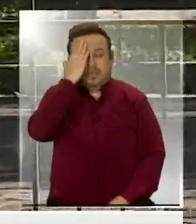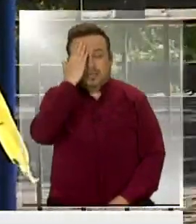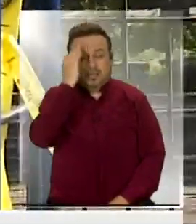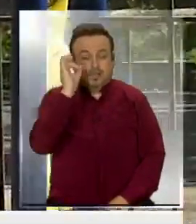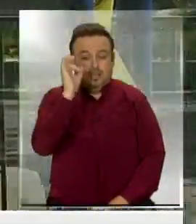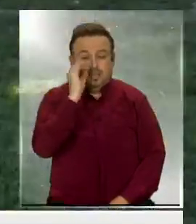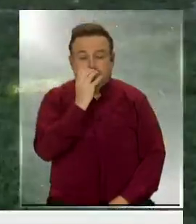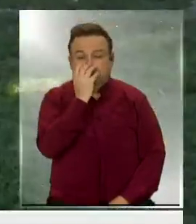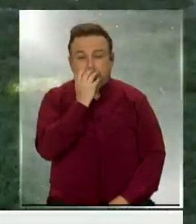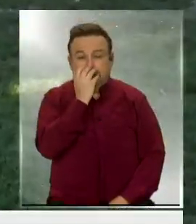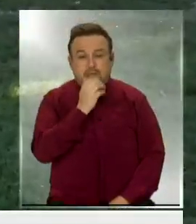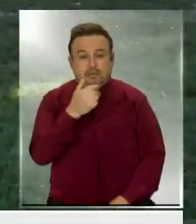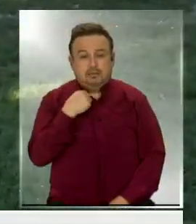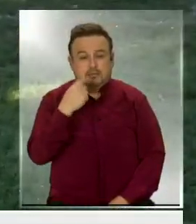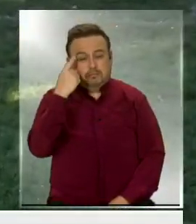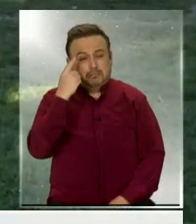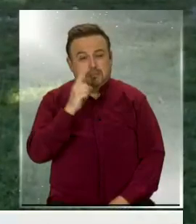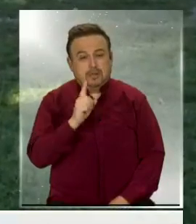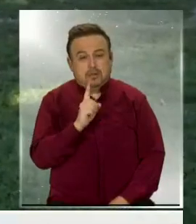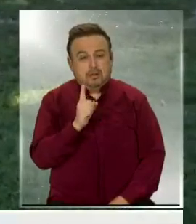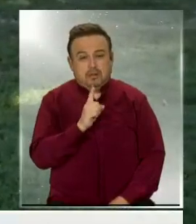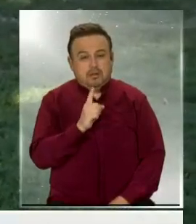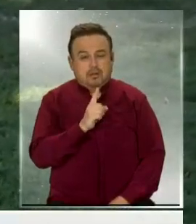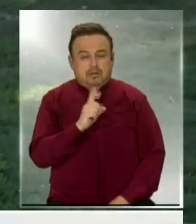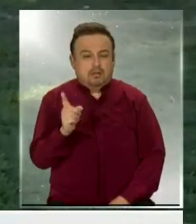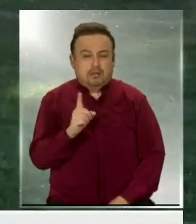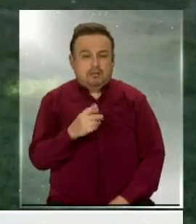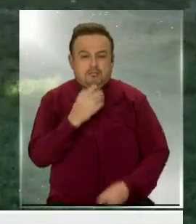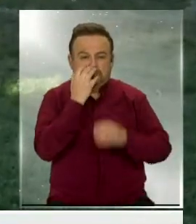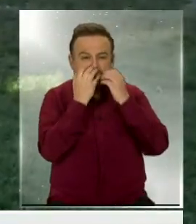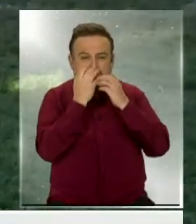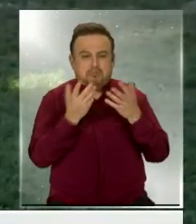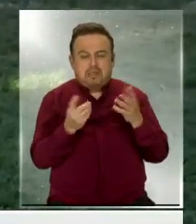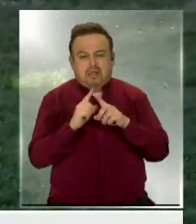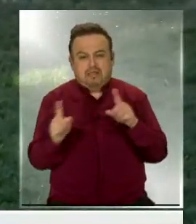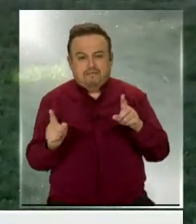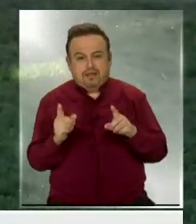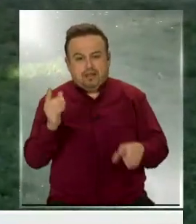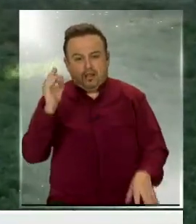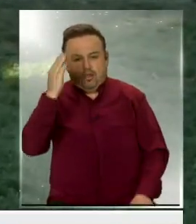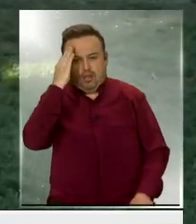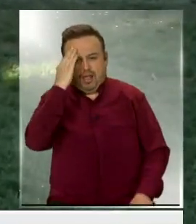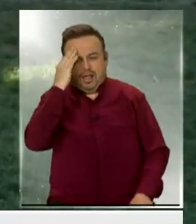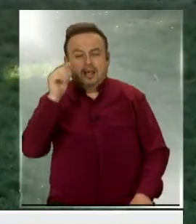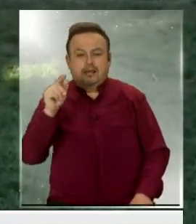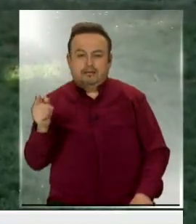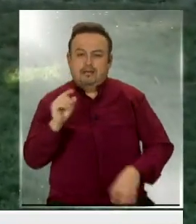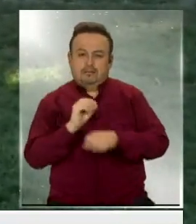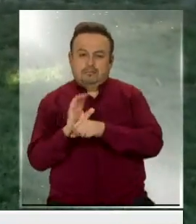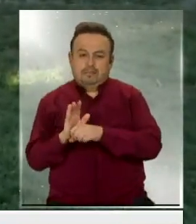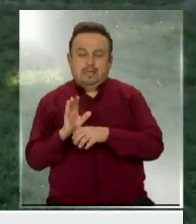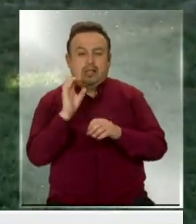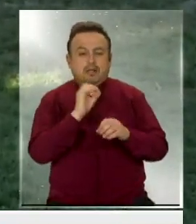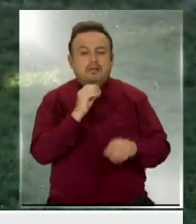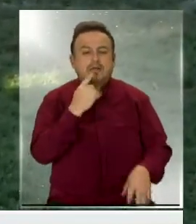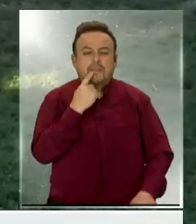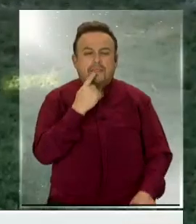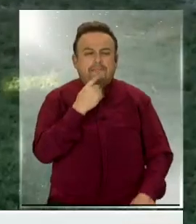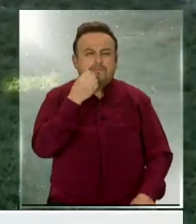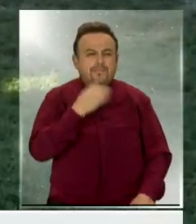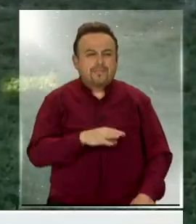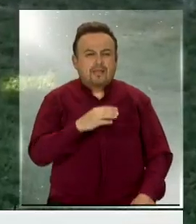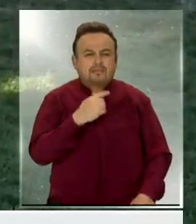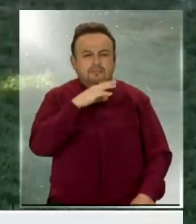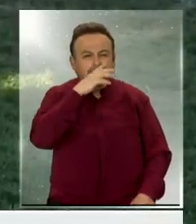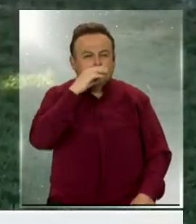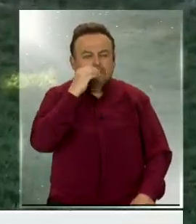la alergia generalmente me imagino que no debe traer. La pérdida del sabor, del gusto,